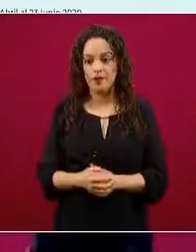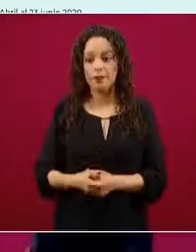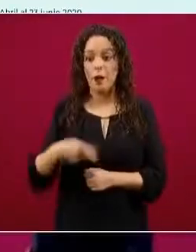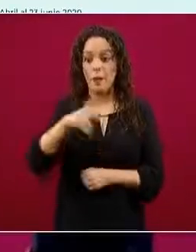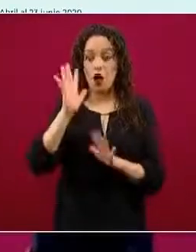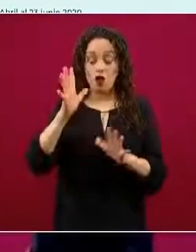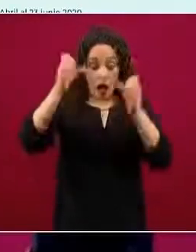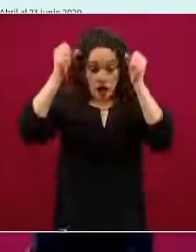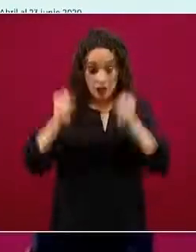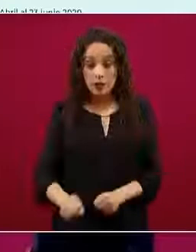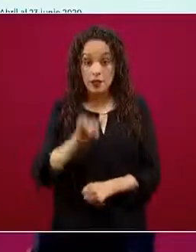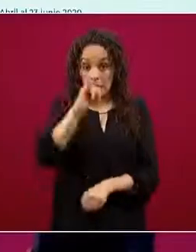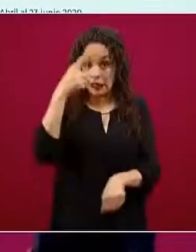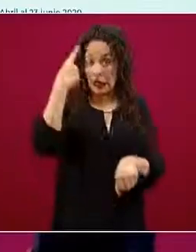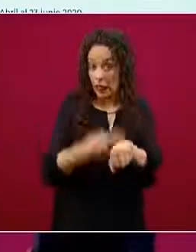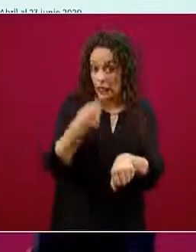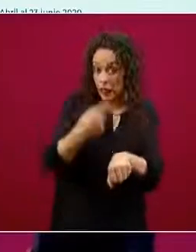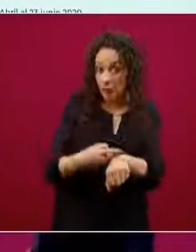pues